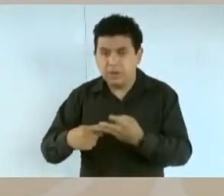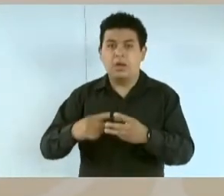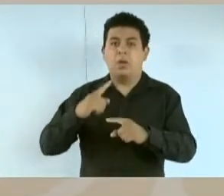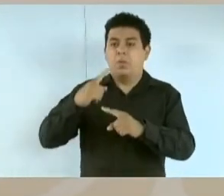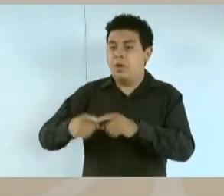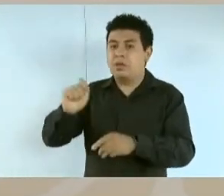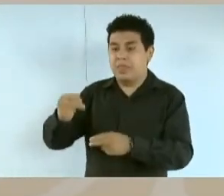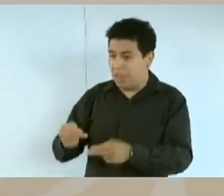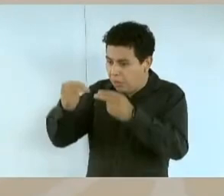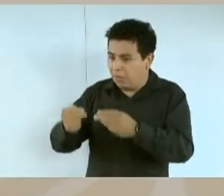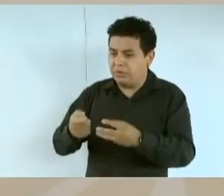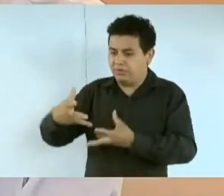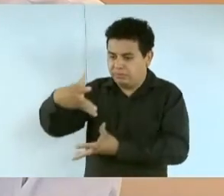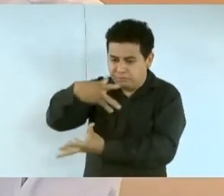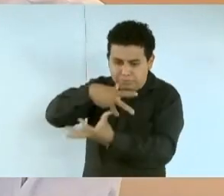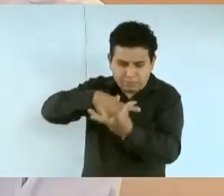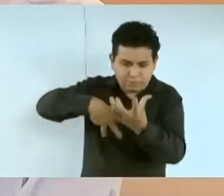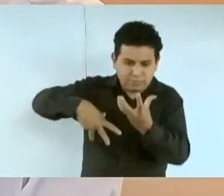se reactiva la economía.